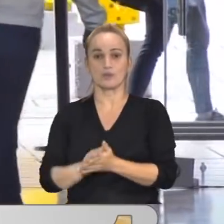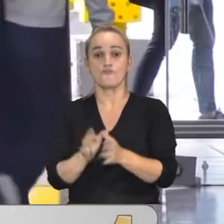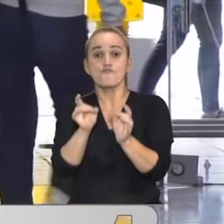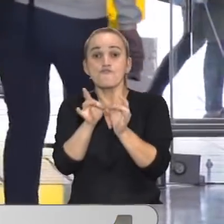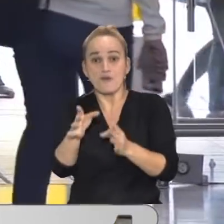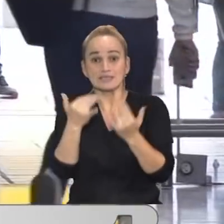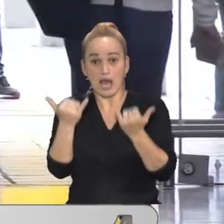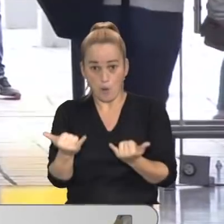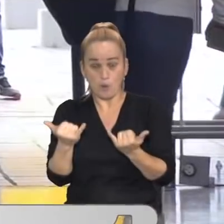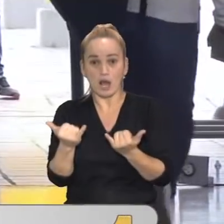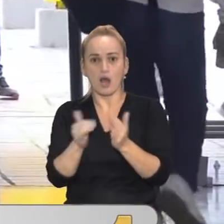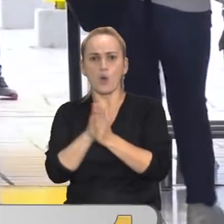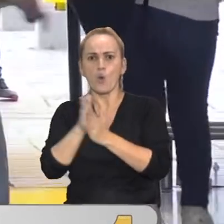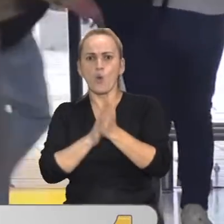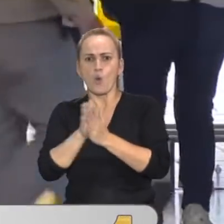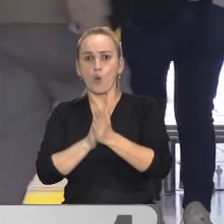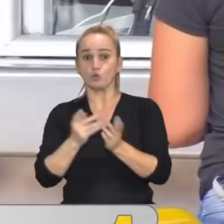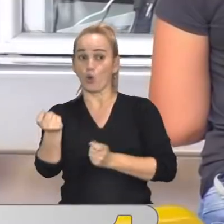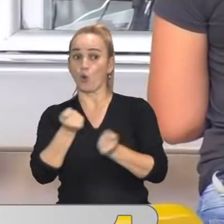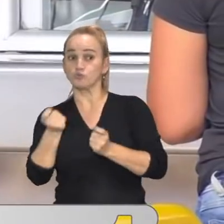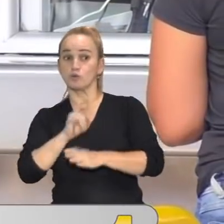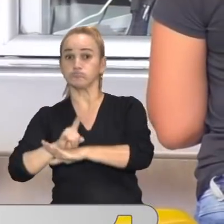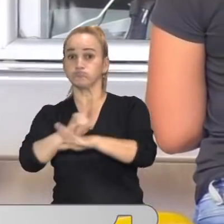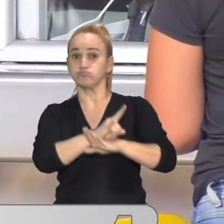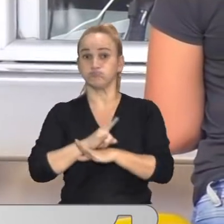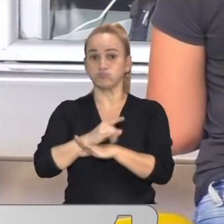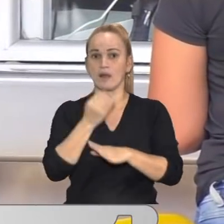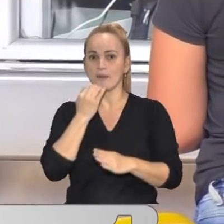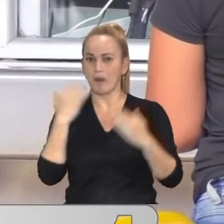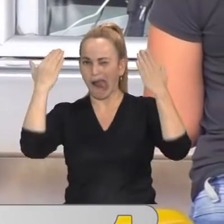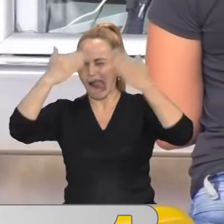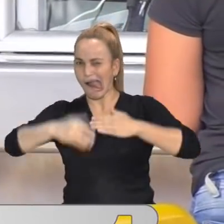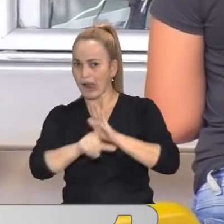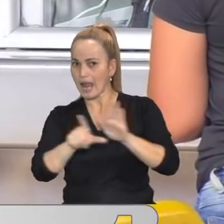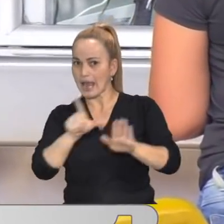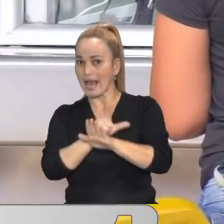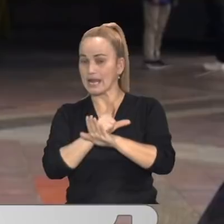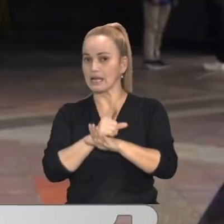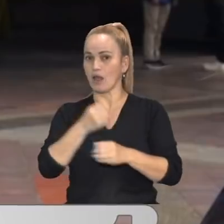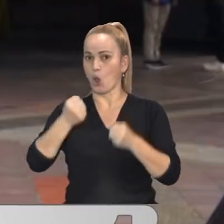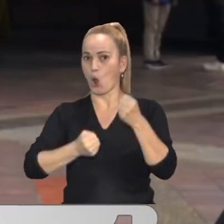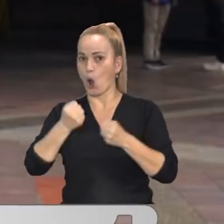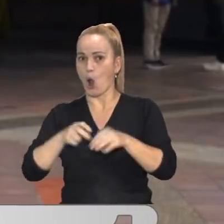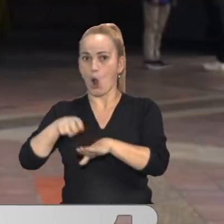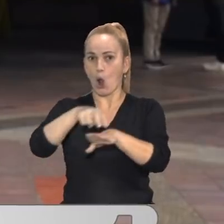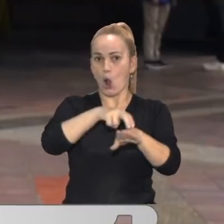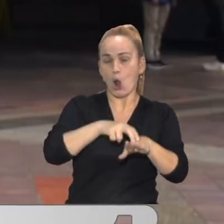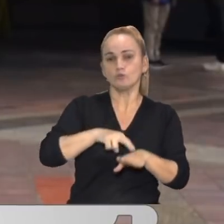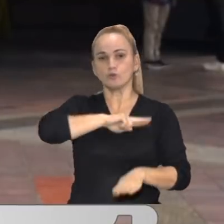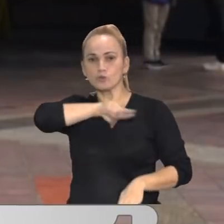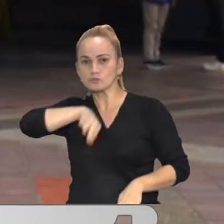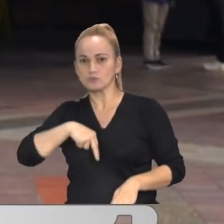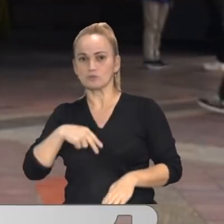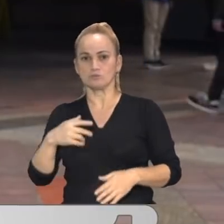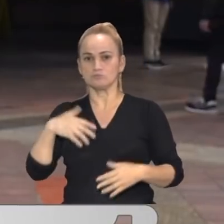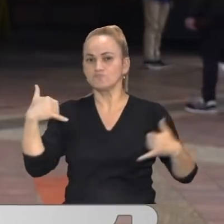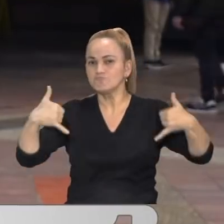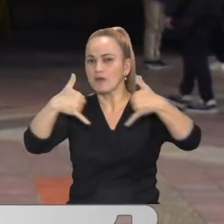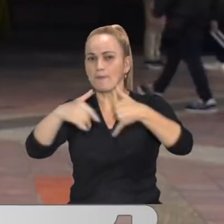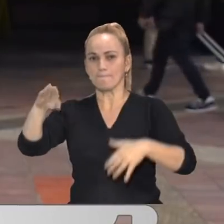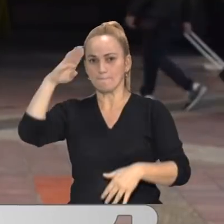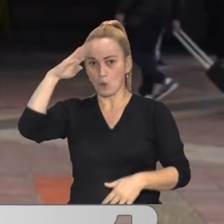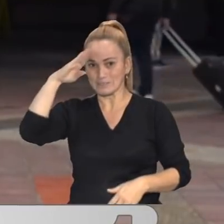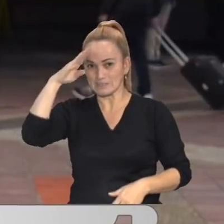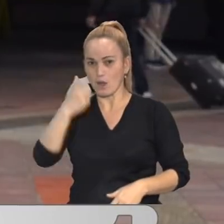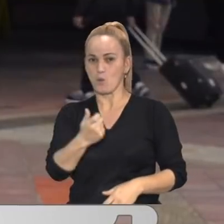fechas como esta se intensifican los controles para evitar el uso de transporte ilegal. Nosotros vamos a estar en permanente comunicación con la Policía